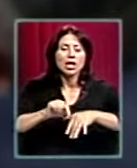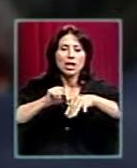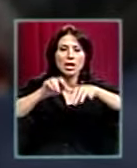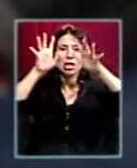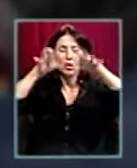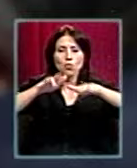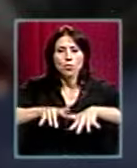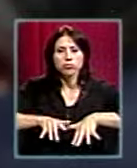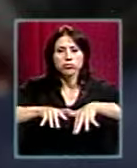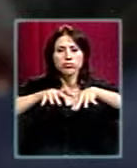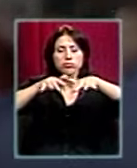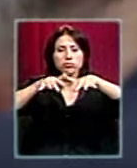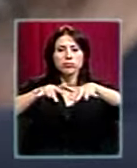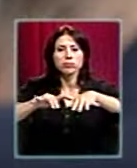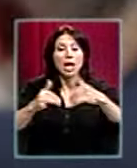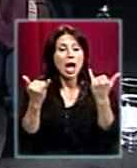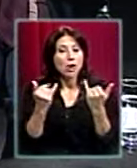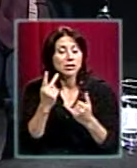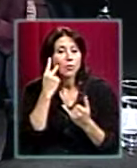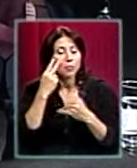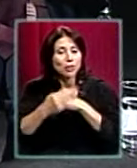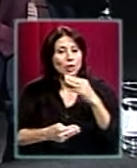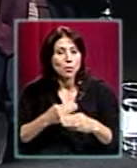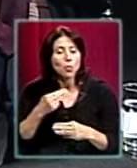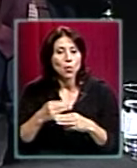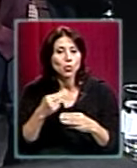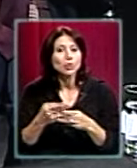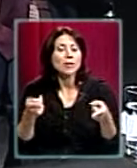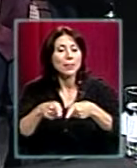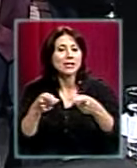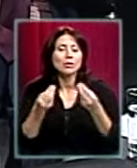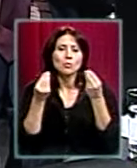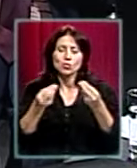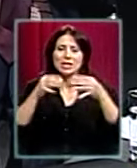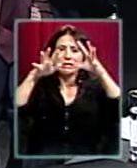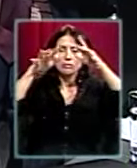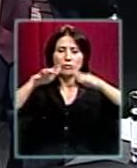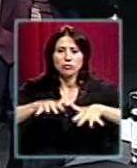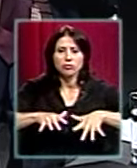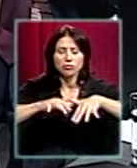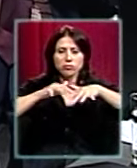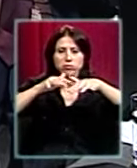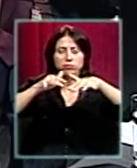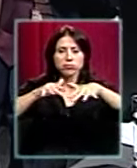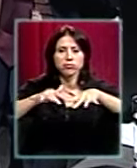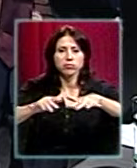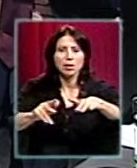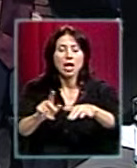inundaciones. Y ya estamos viendo en el mundo cómo se están dando inundaciones tremendas que no se veían, las inundaciones recientes